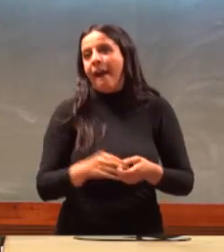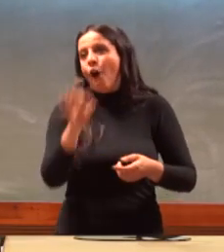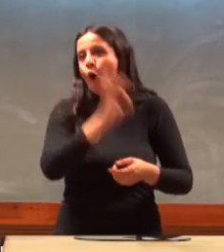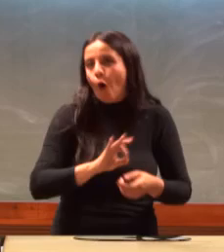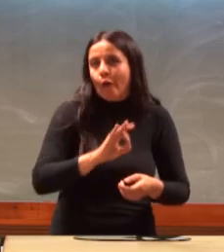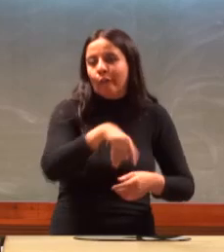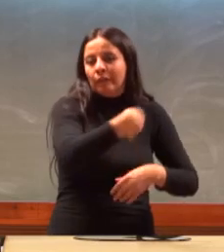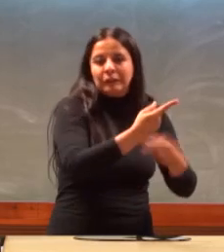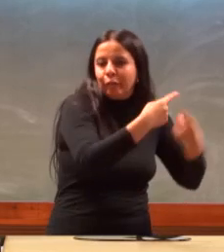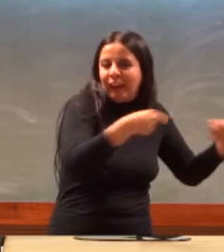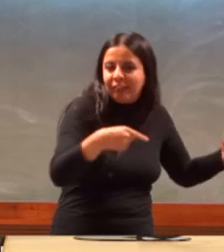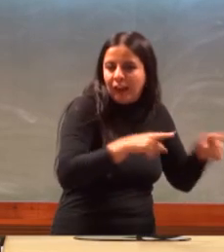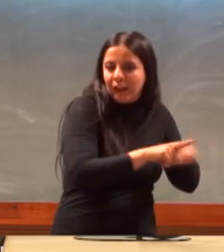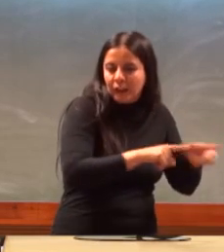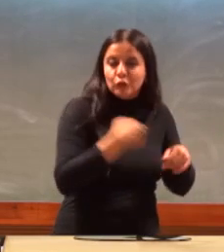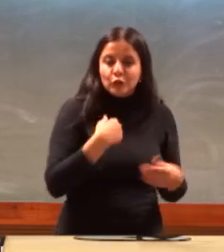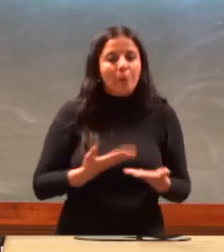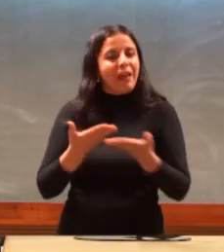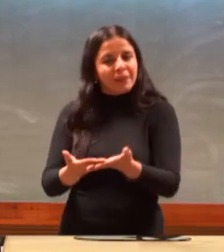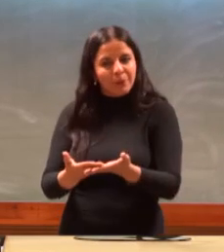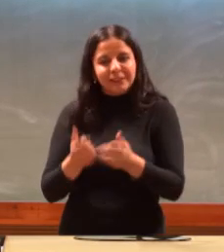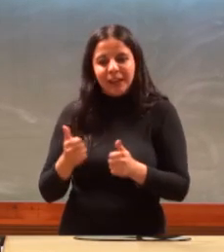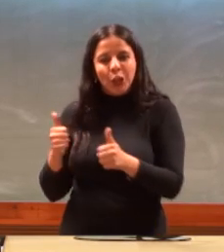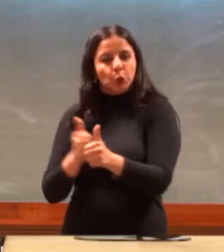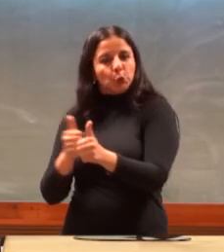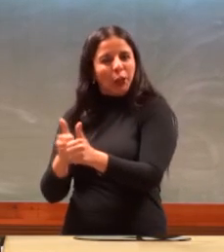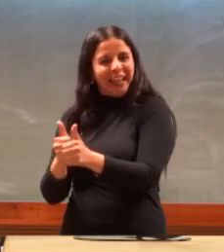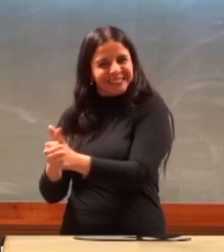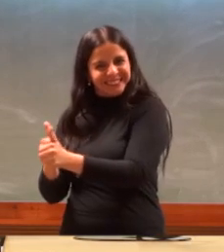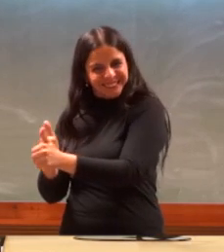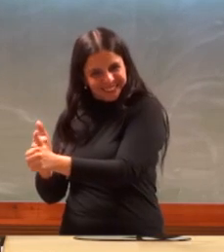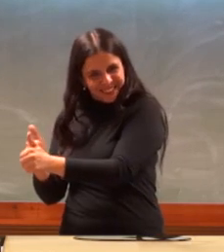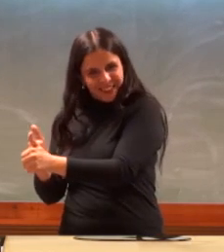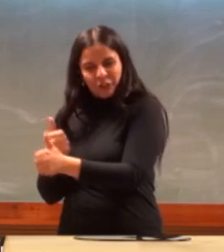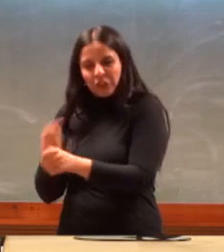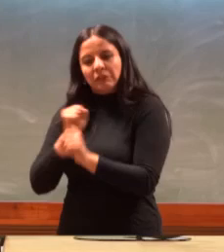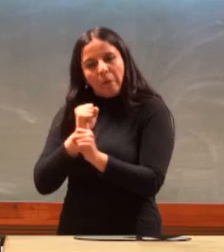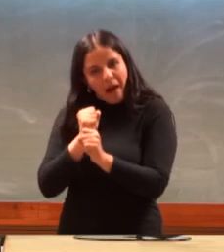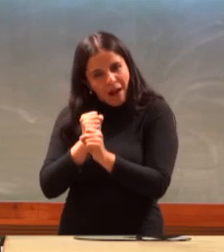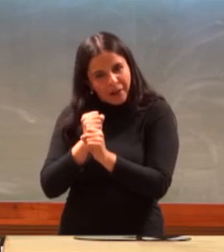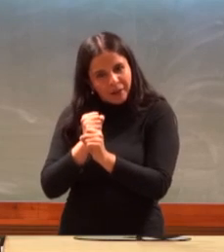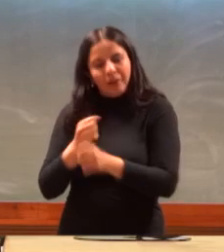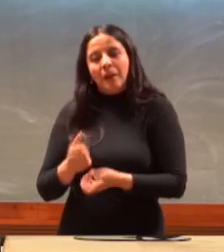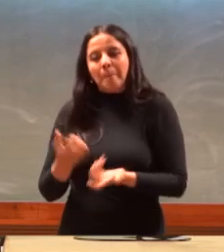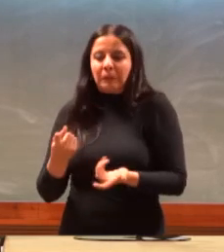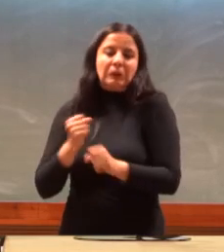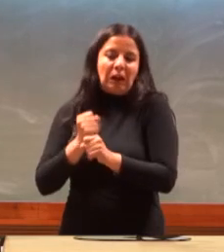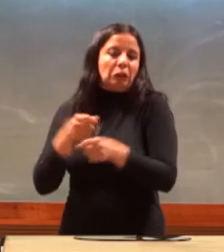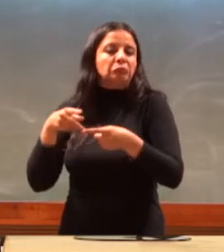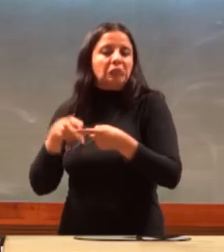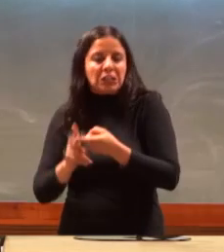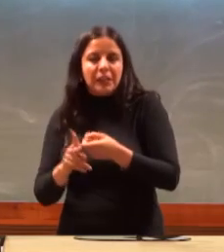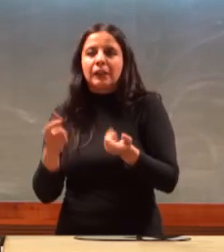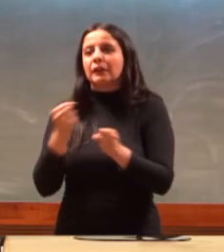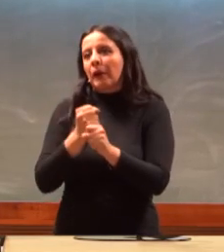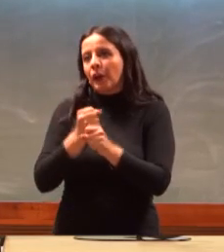planteamos es hacer talleres tutorías trabajar justamente desde esas escuelas hacia las secretarías que le correspondan para trabajar como les digo con talleres con reuniones de